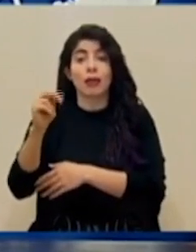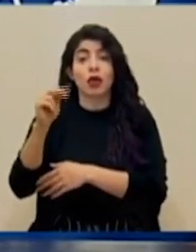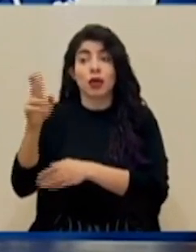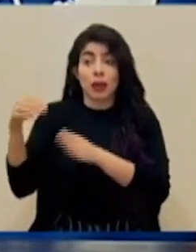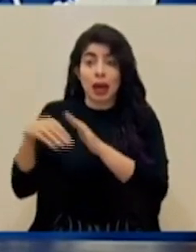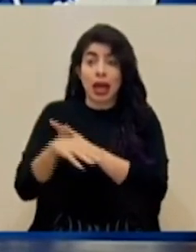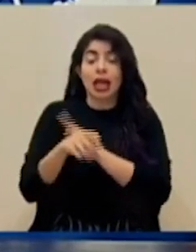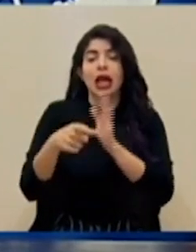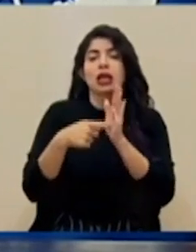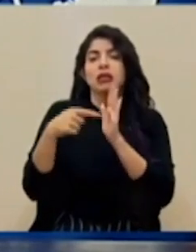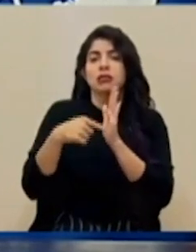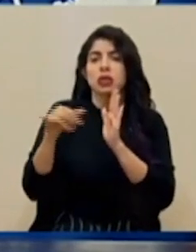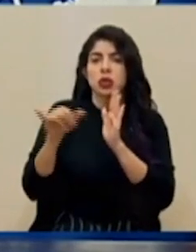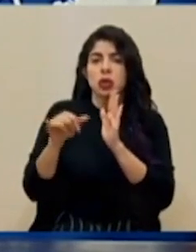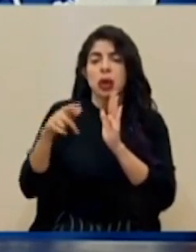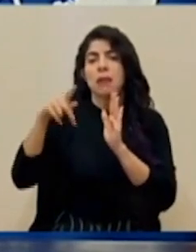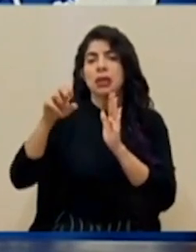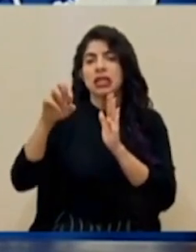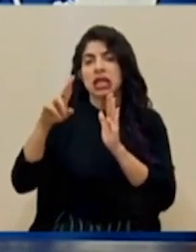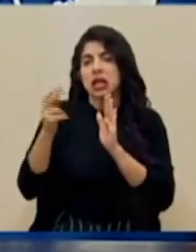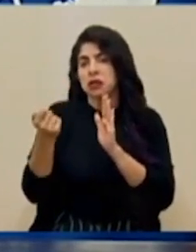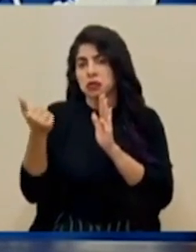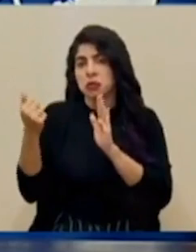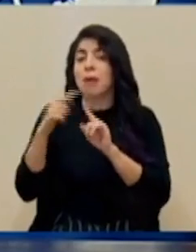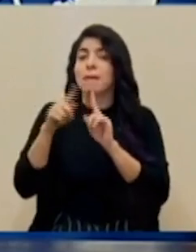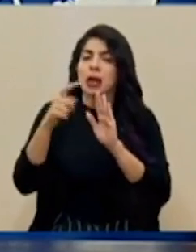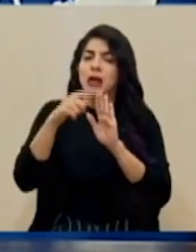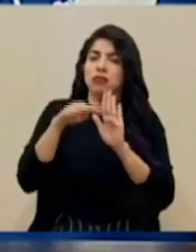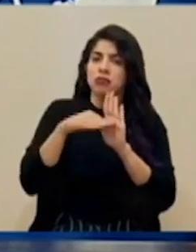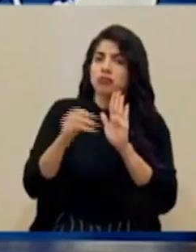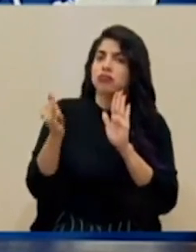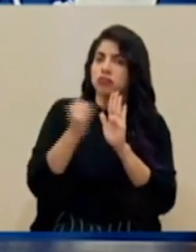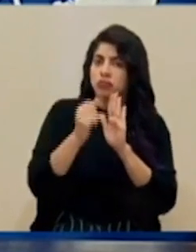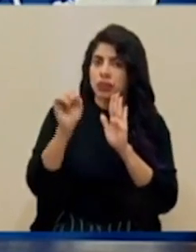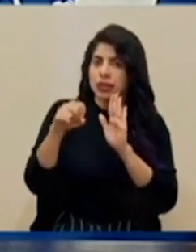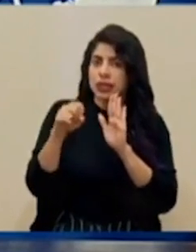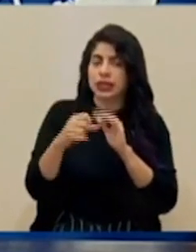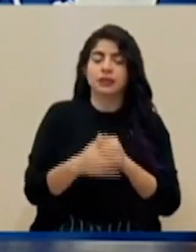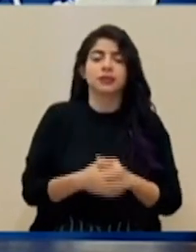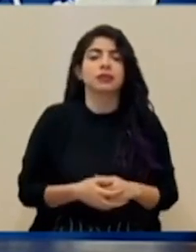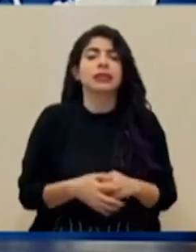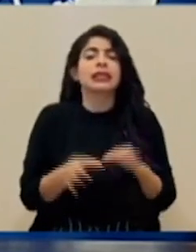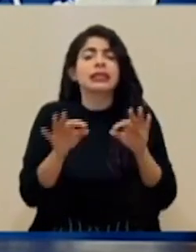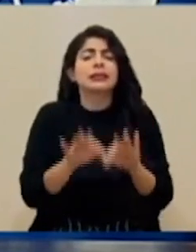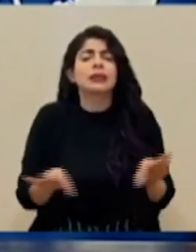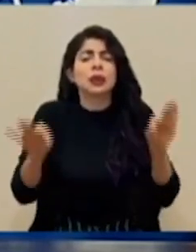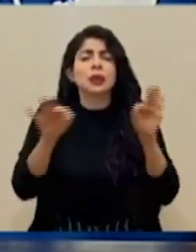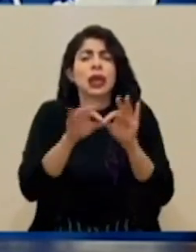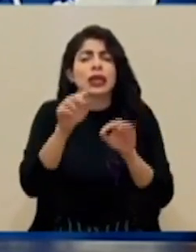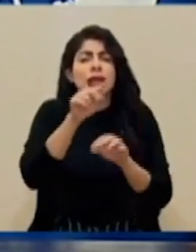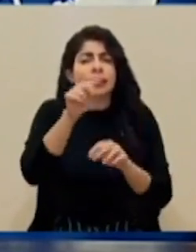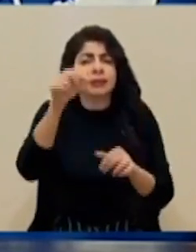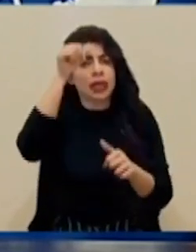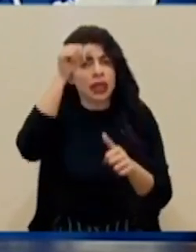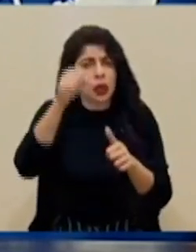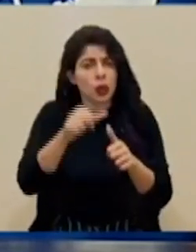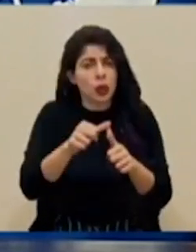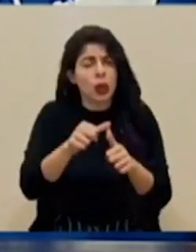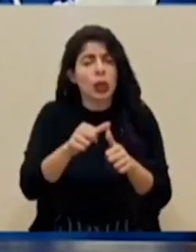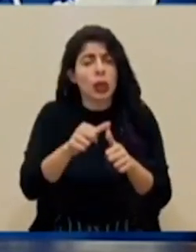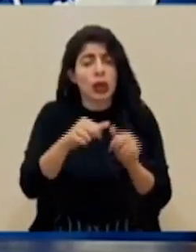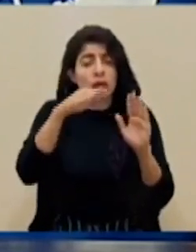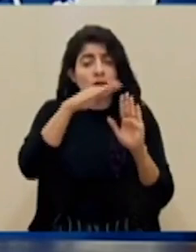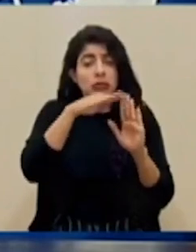noviembre. Es muy importante recordar que para el sostenimiento de